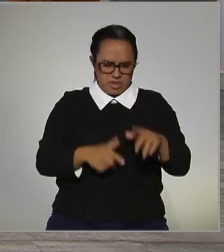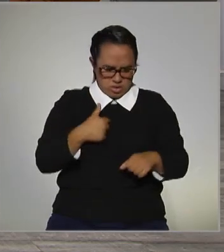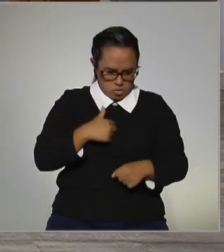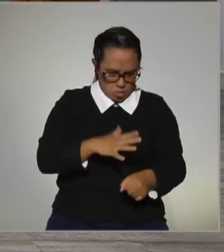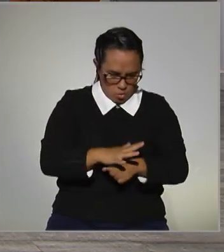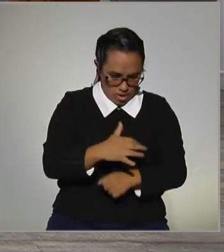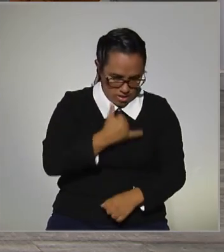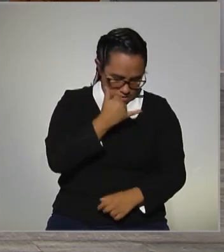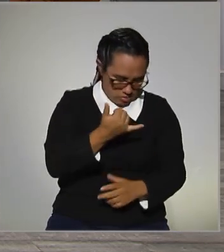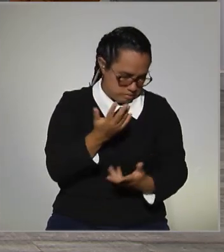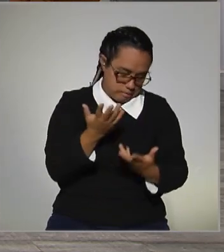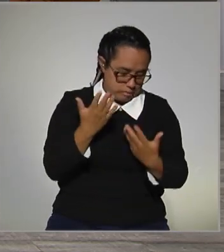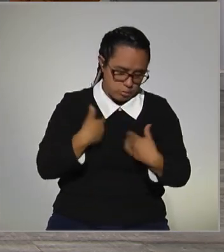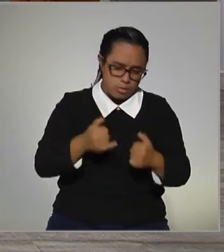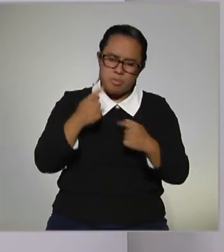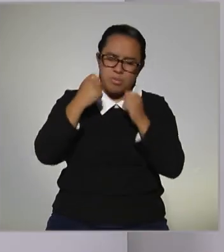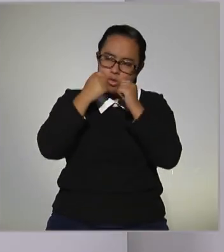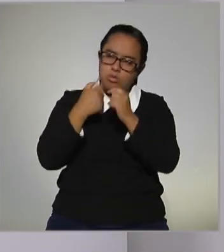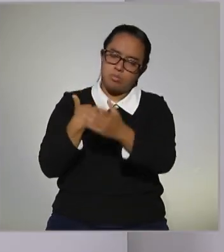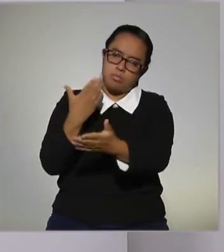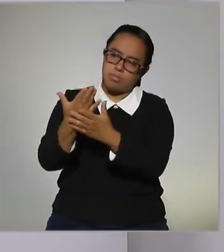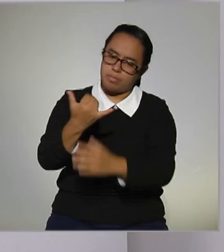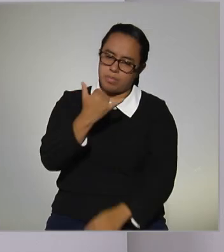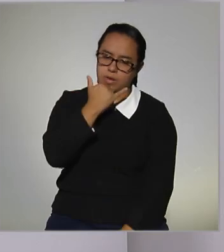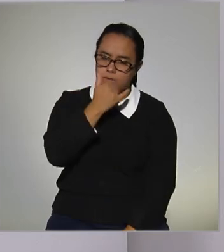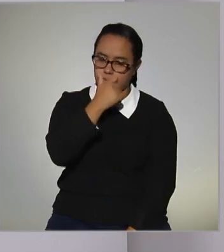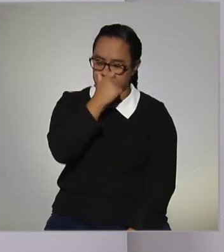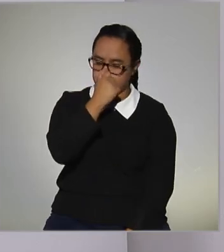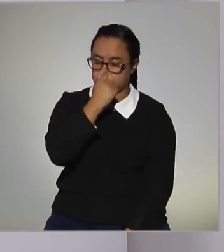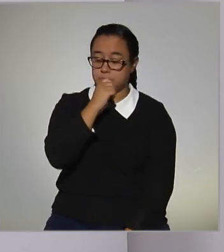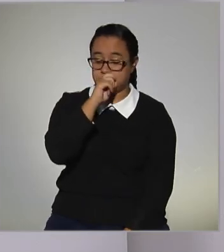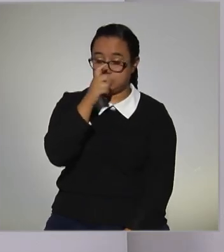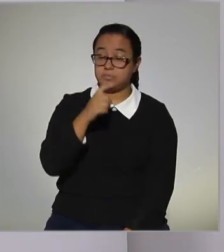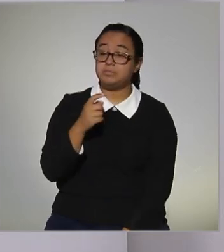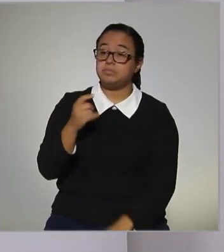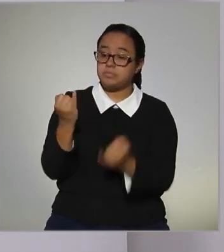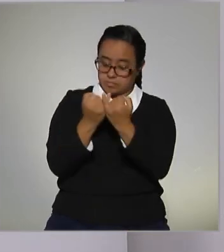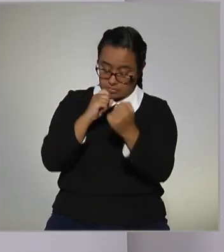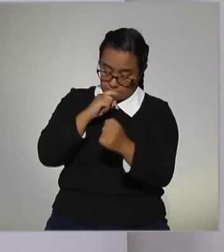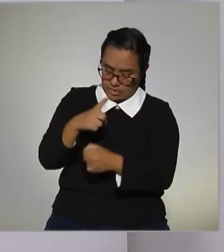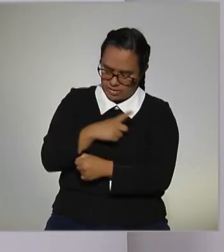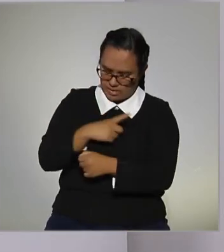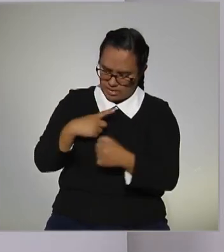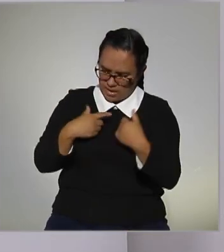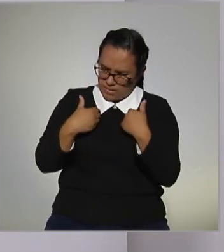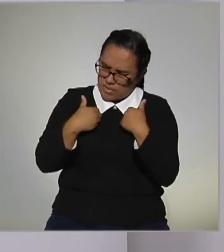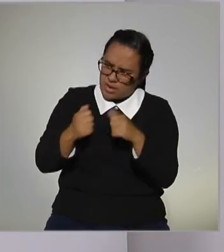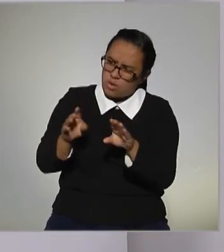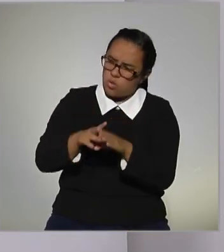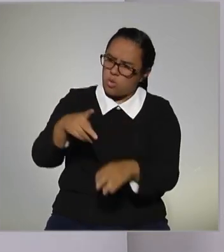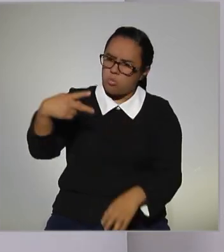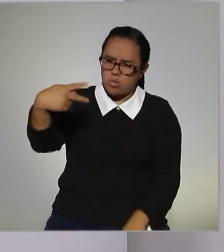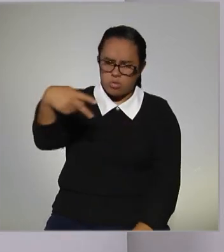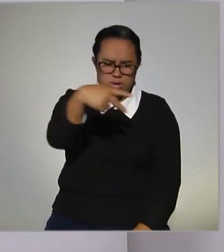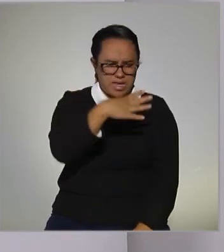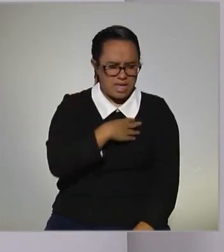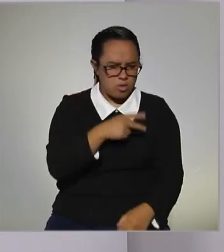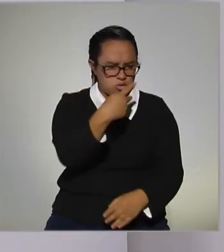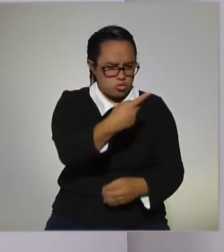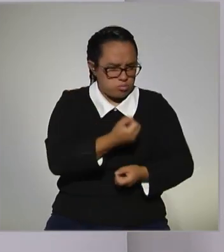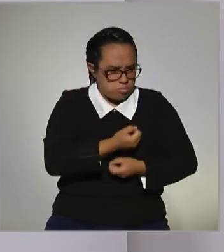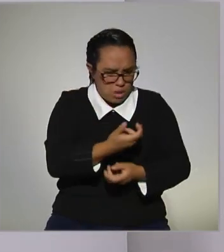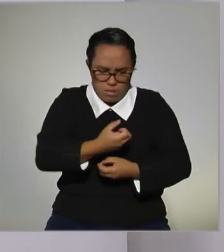¿no? Incluso, perdón, tener la capacidad de ver y entender los lenguajes de cada uno de mis hijos.